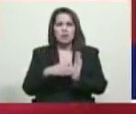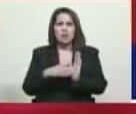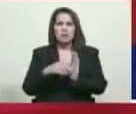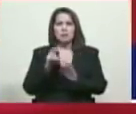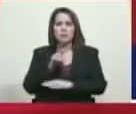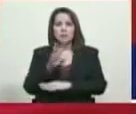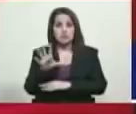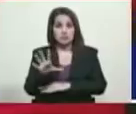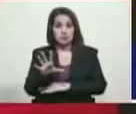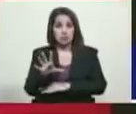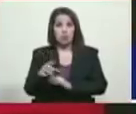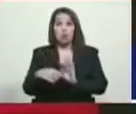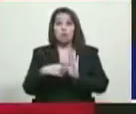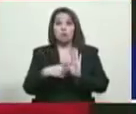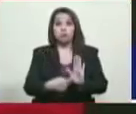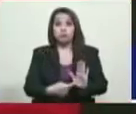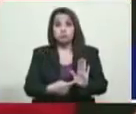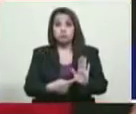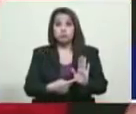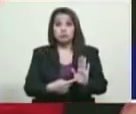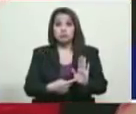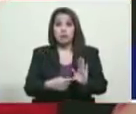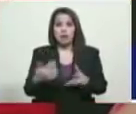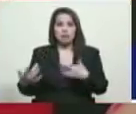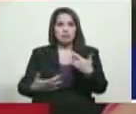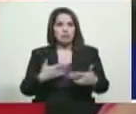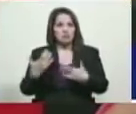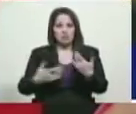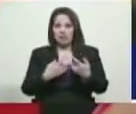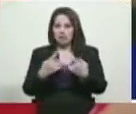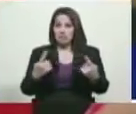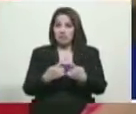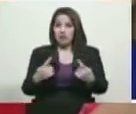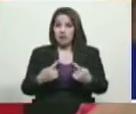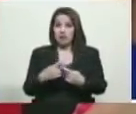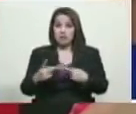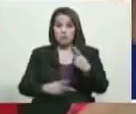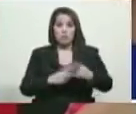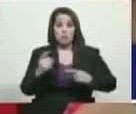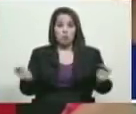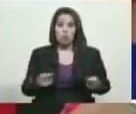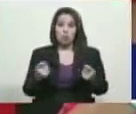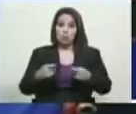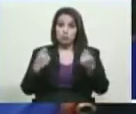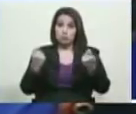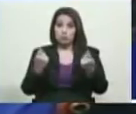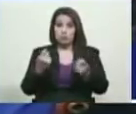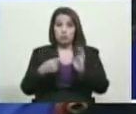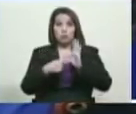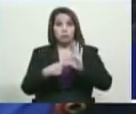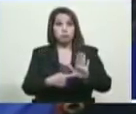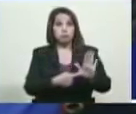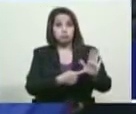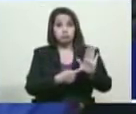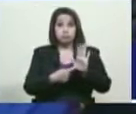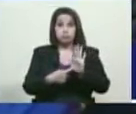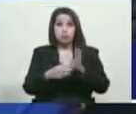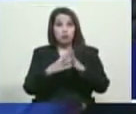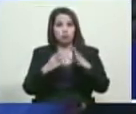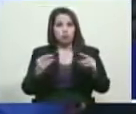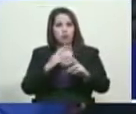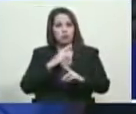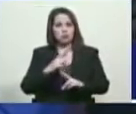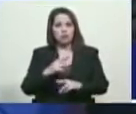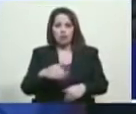de ello es justamente esta serie de actividades, de promociones que hemos transmitido para ustedes, el resultado de todo este